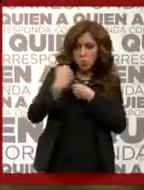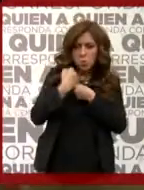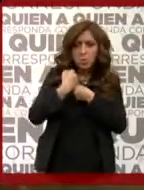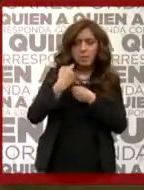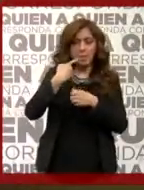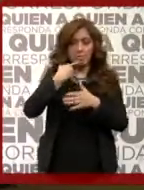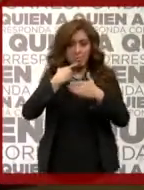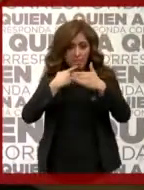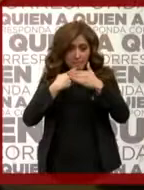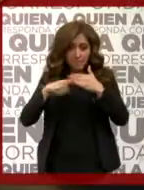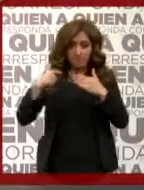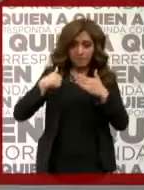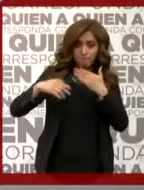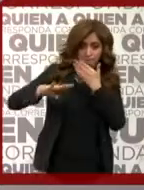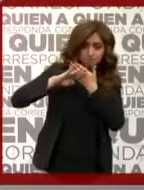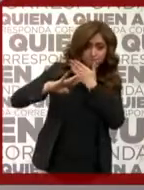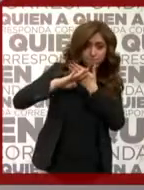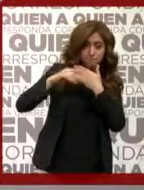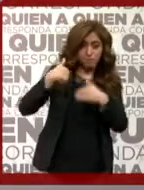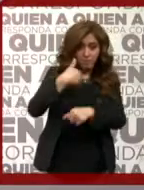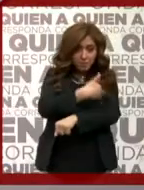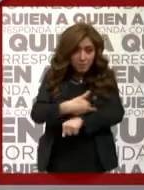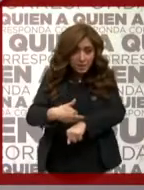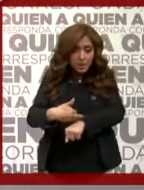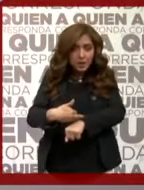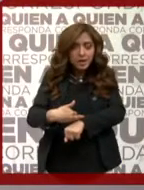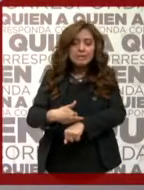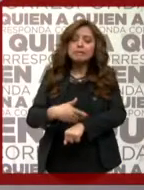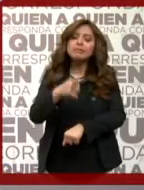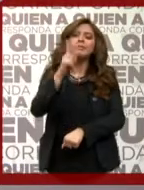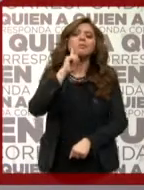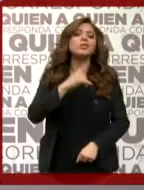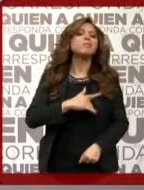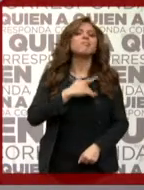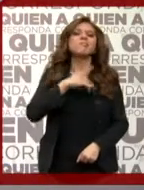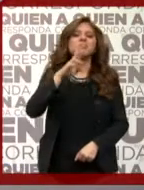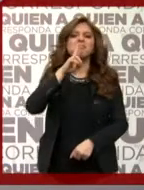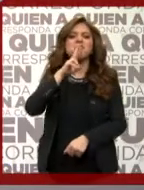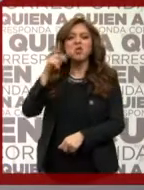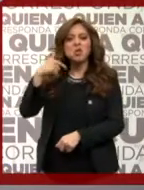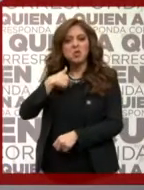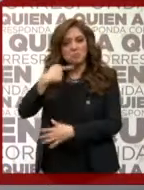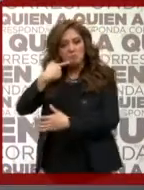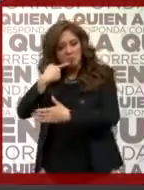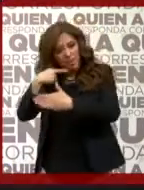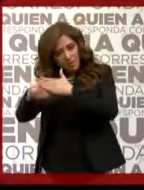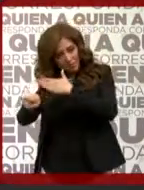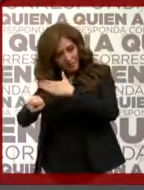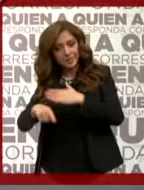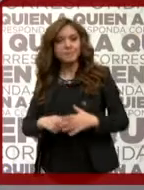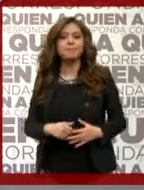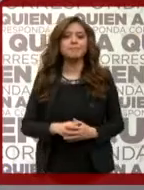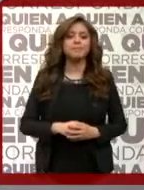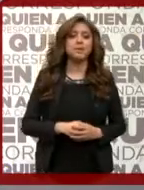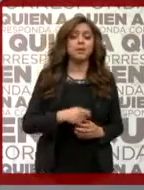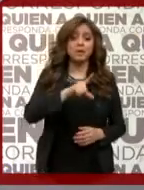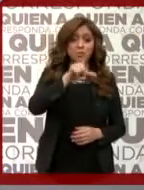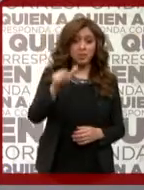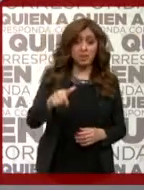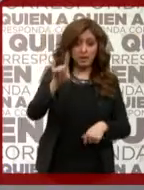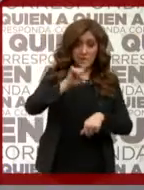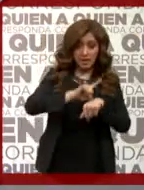amenazas en contra de mi familia. Finalmente se decidió a denunciar, pero unos días después... El día 13 de enero